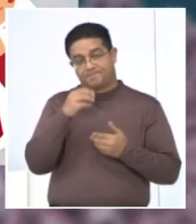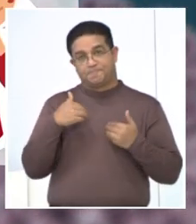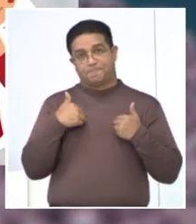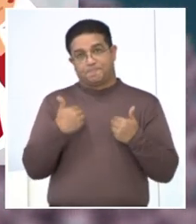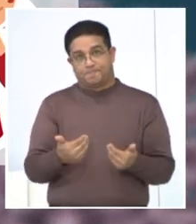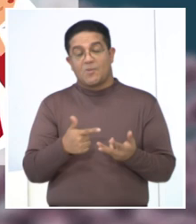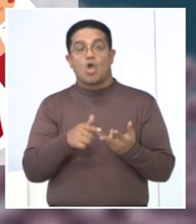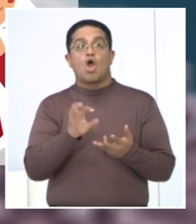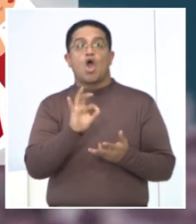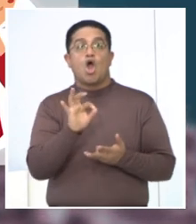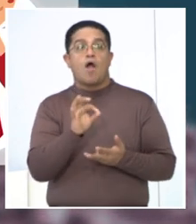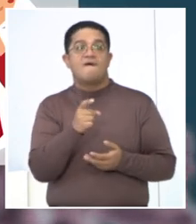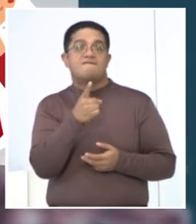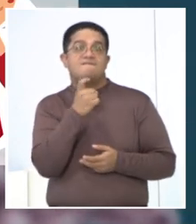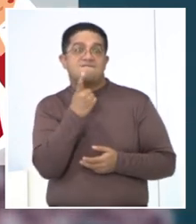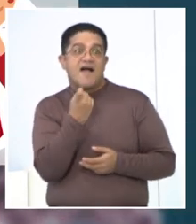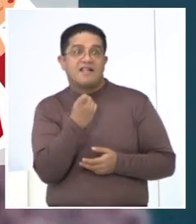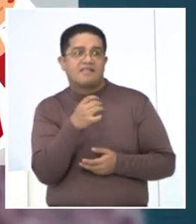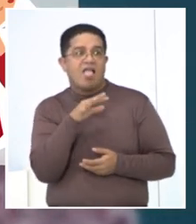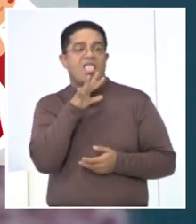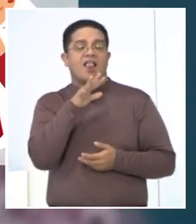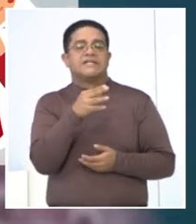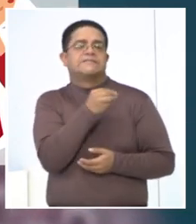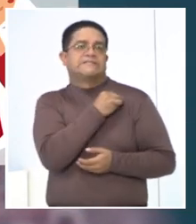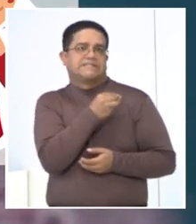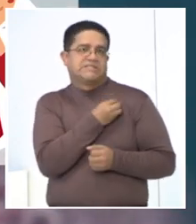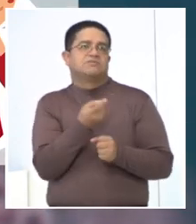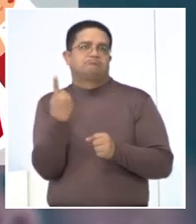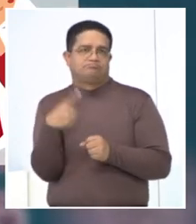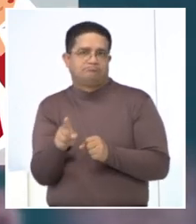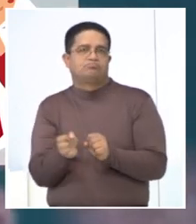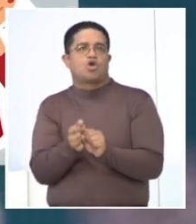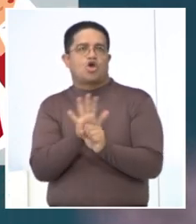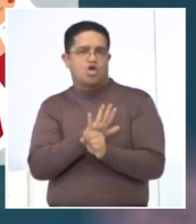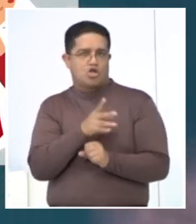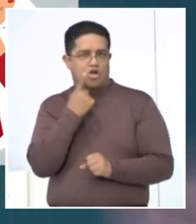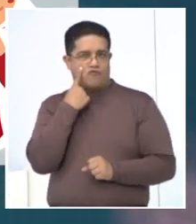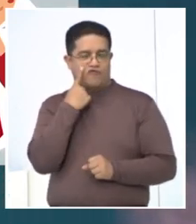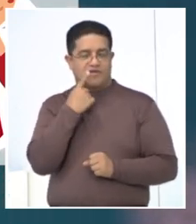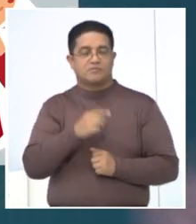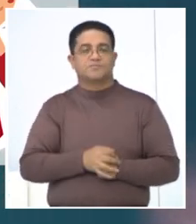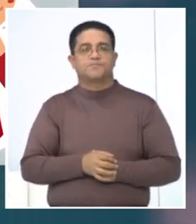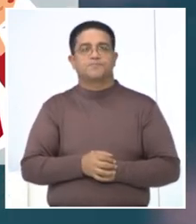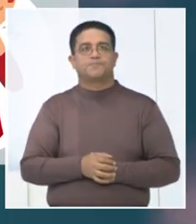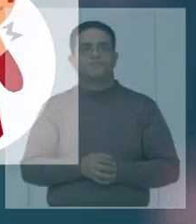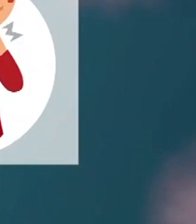la falta de aliento son señales de alarma del coronavirus muy comunes.